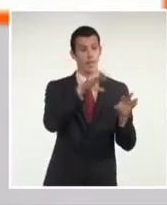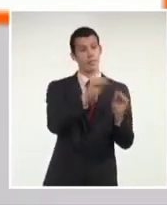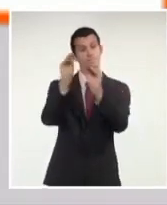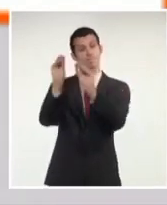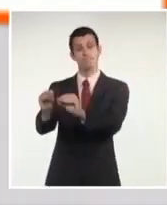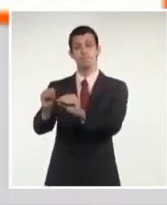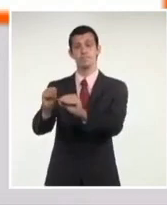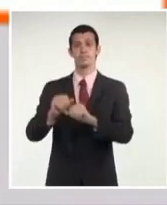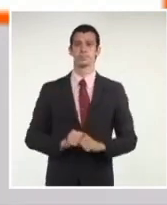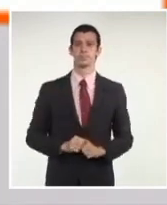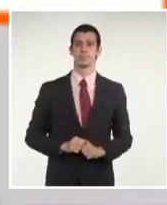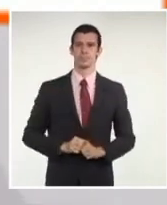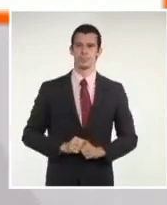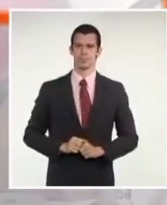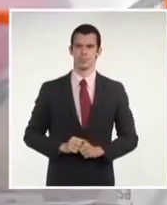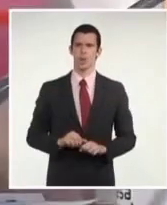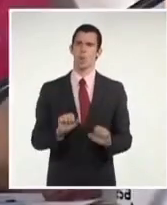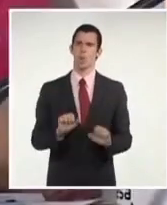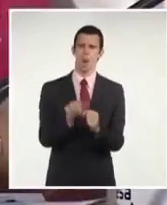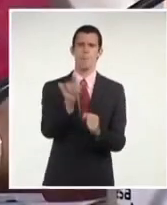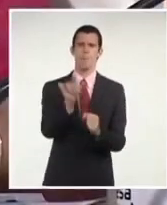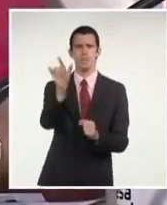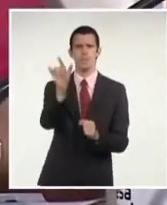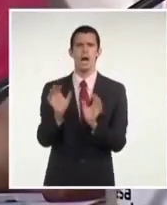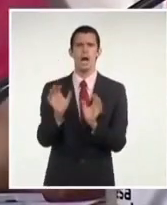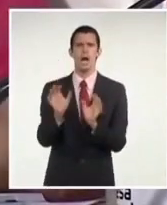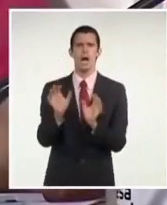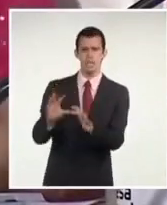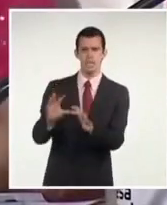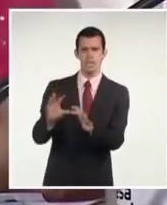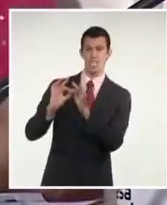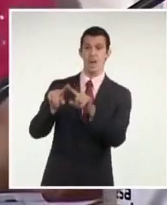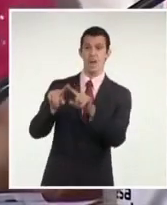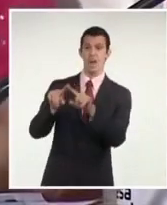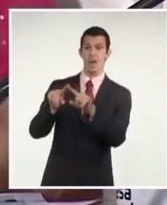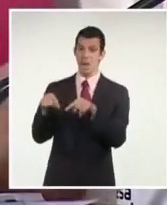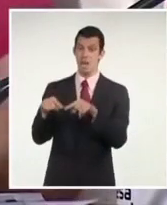personas vayan a unidades de terapia intensiva. Eso habla de gravedad.